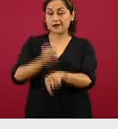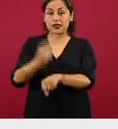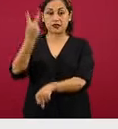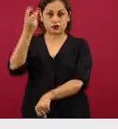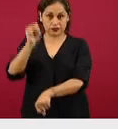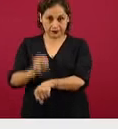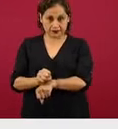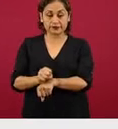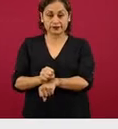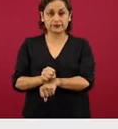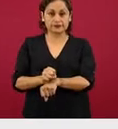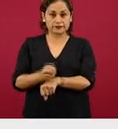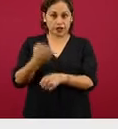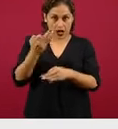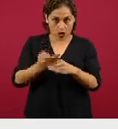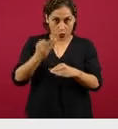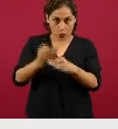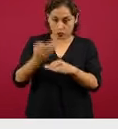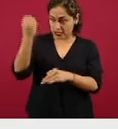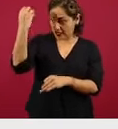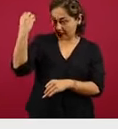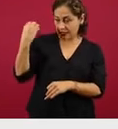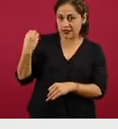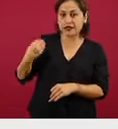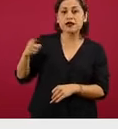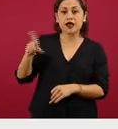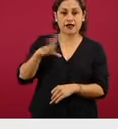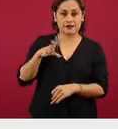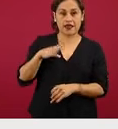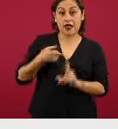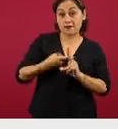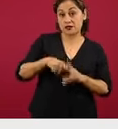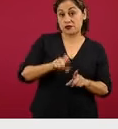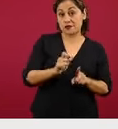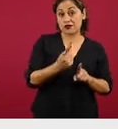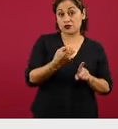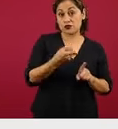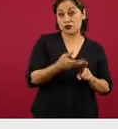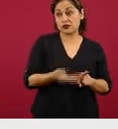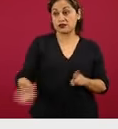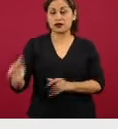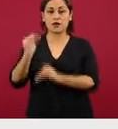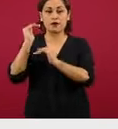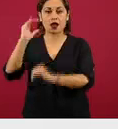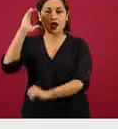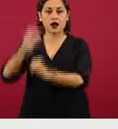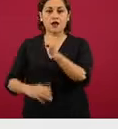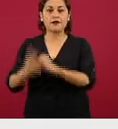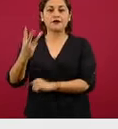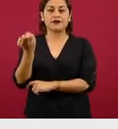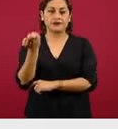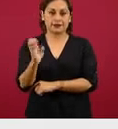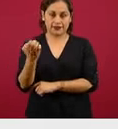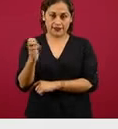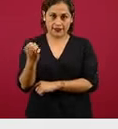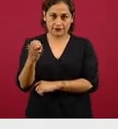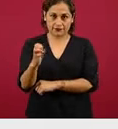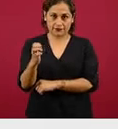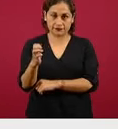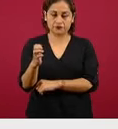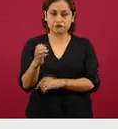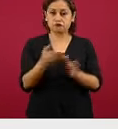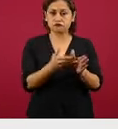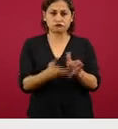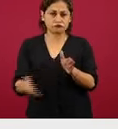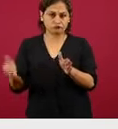Ese semáforo es el que está vigente desde el 21 de diciembre hasta el 3 de enero, es toda toda esta